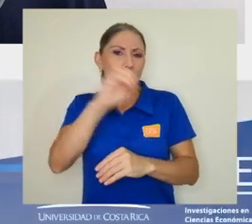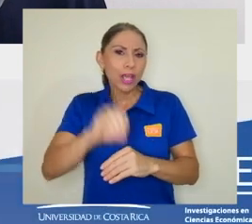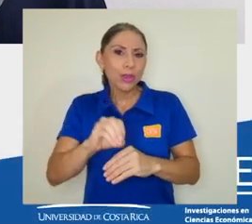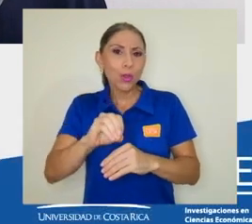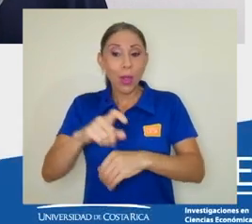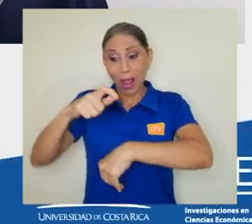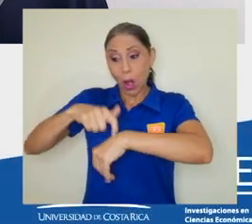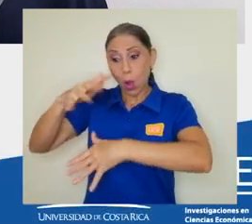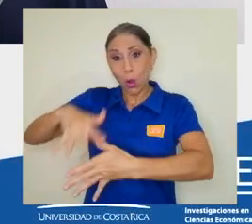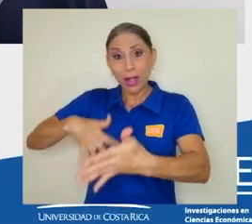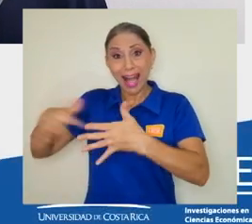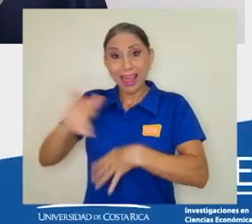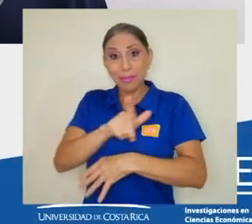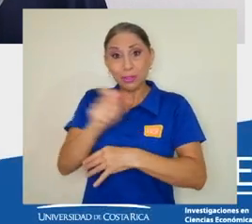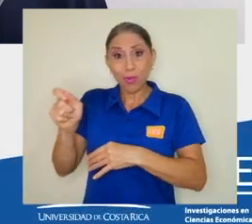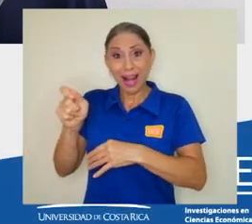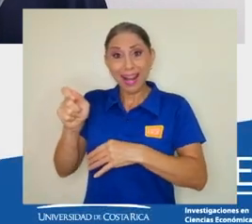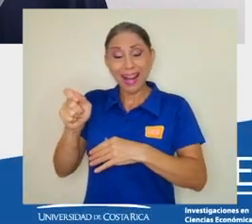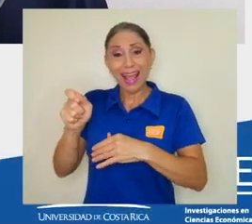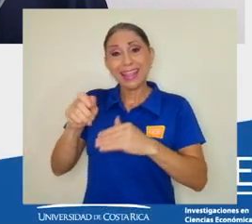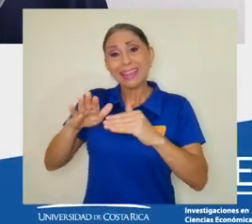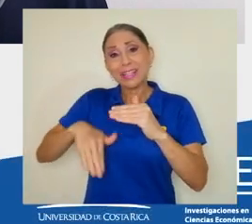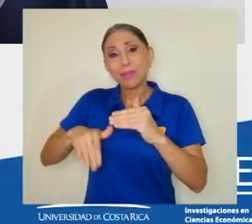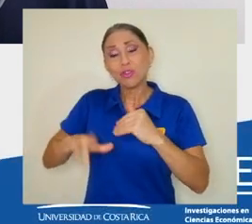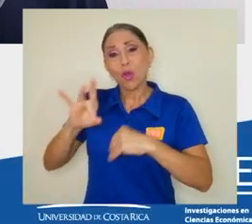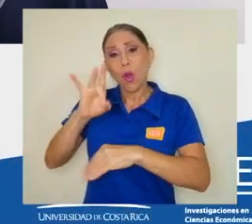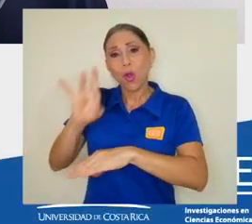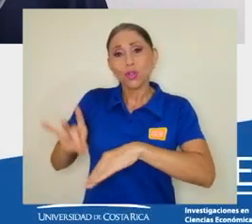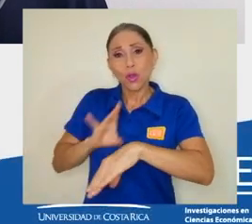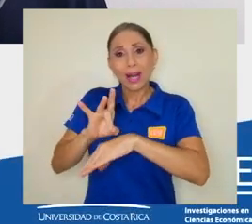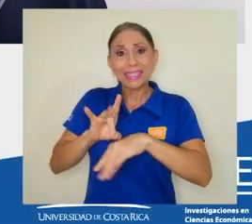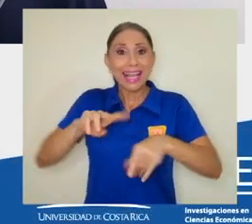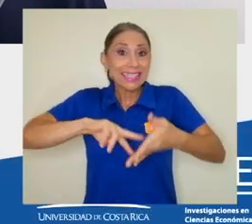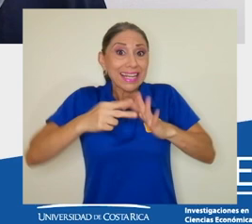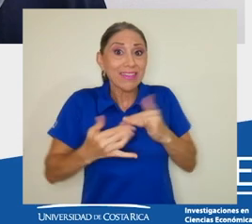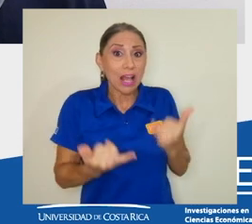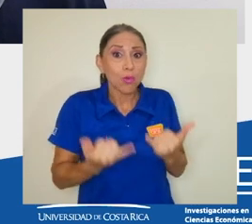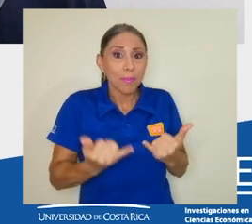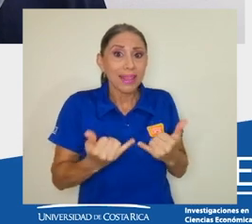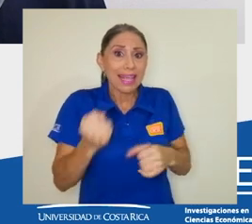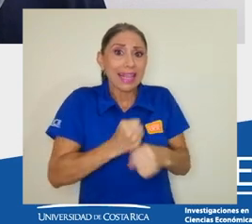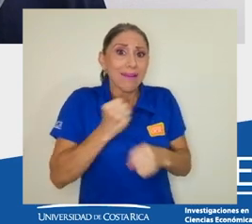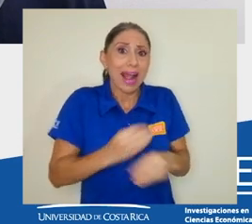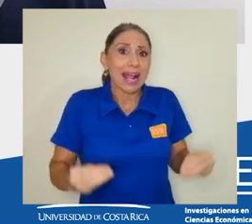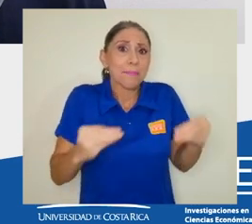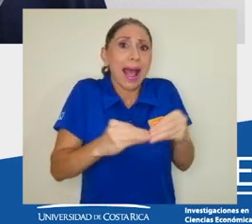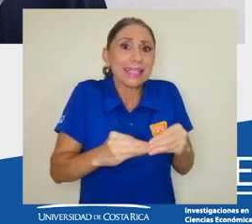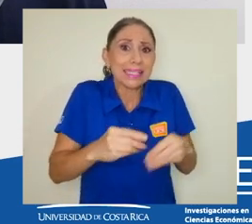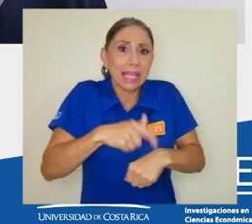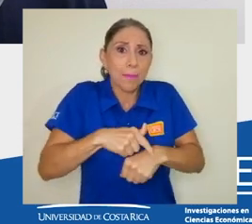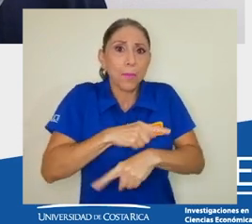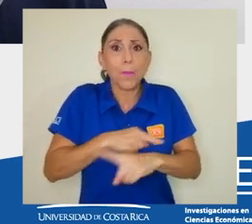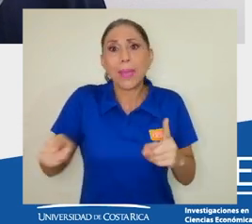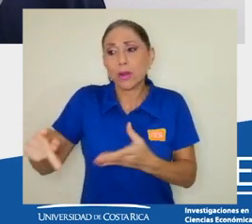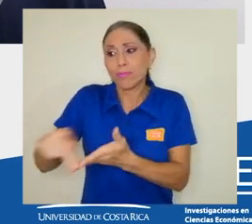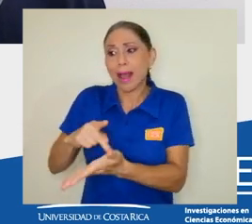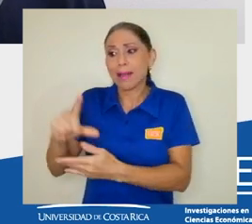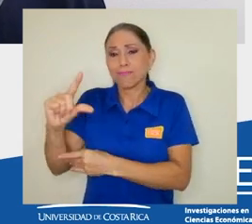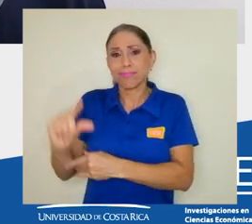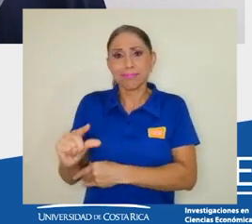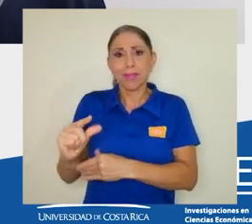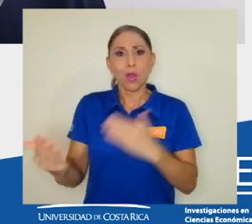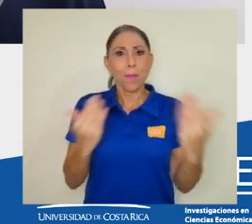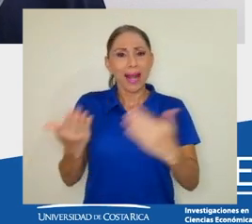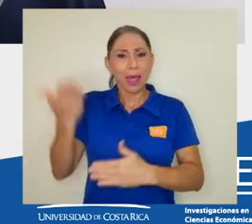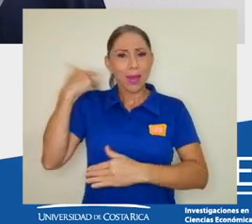horas. Es decir, los ocupados actuales trabajan más tiempo y con menor ingreso que hace un año. No obstante, es